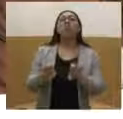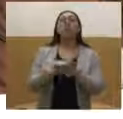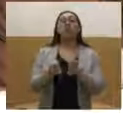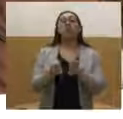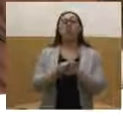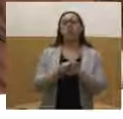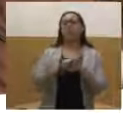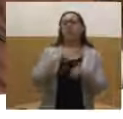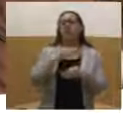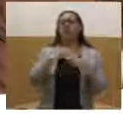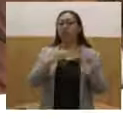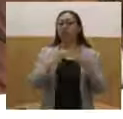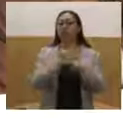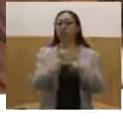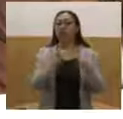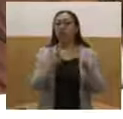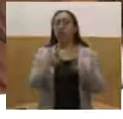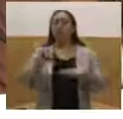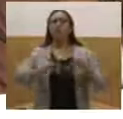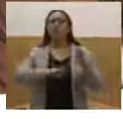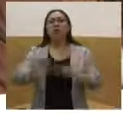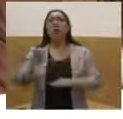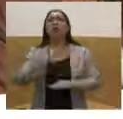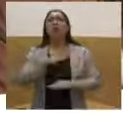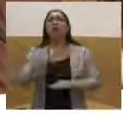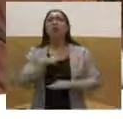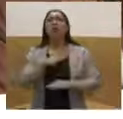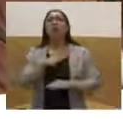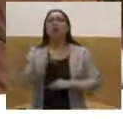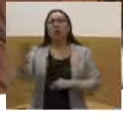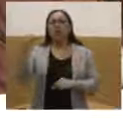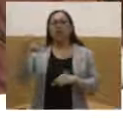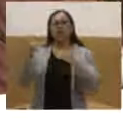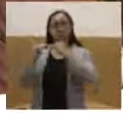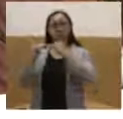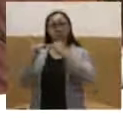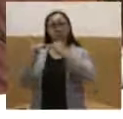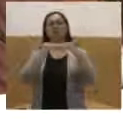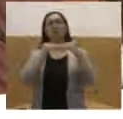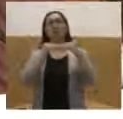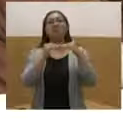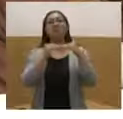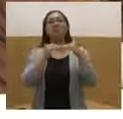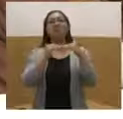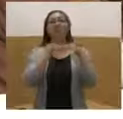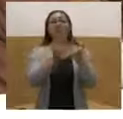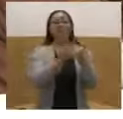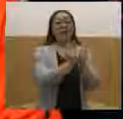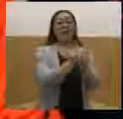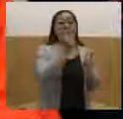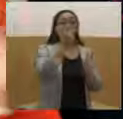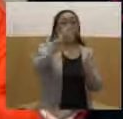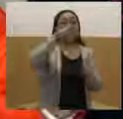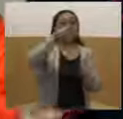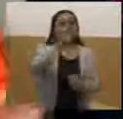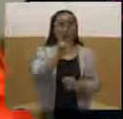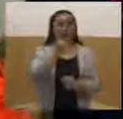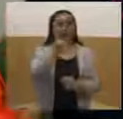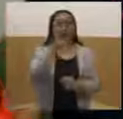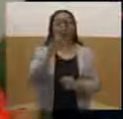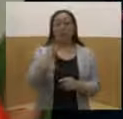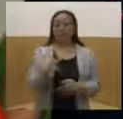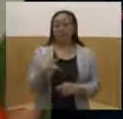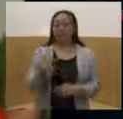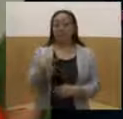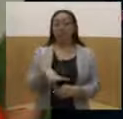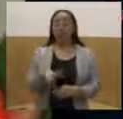los cargos públicos, bajo la condición de igualdad y de paridad. El PRI es el partido que impulsó, y lo quiero subrayar